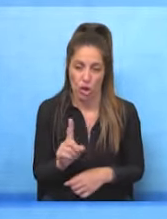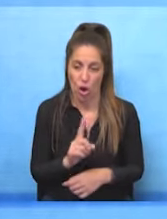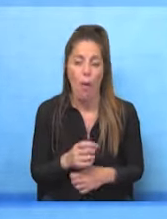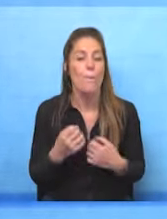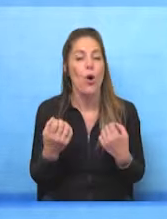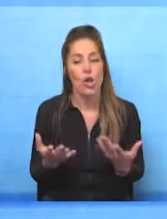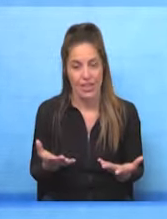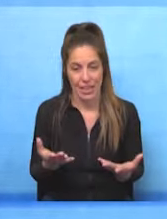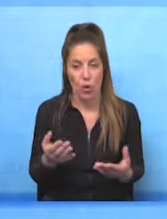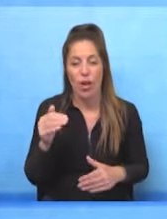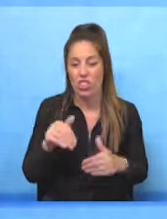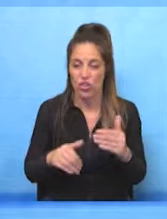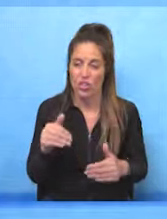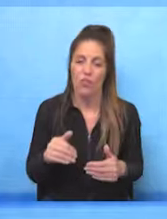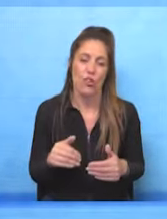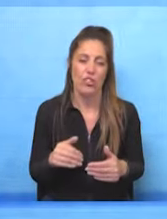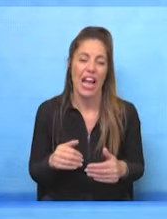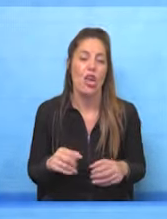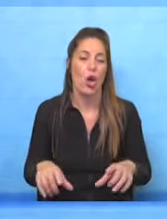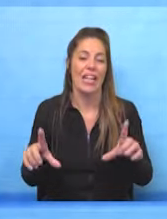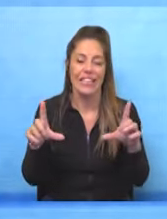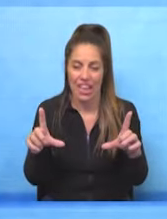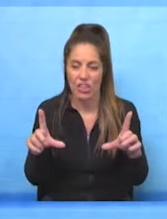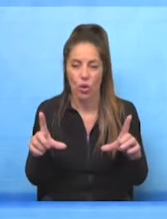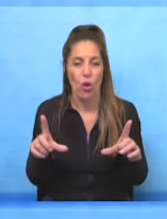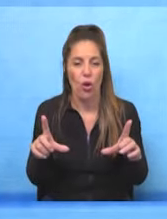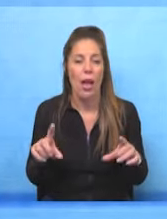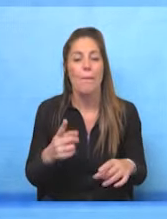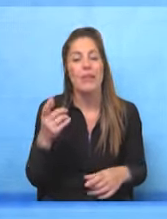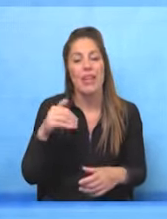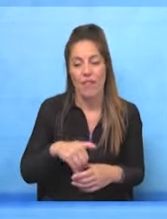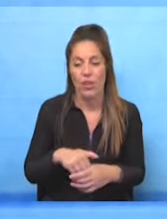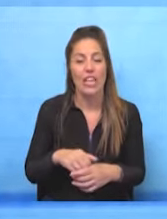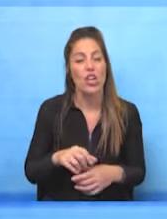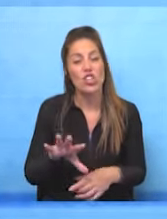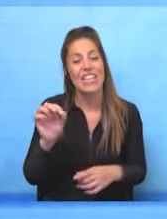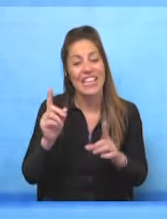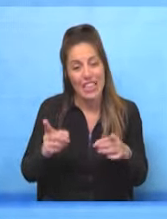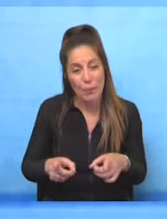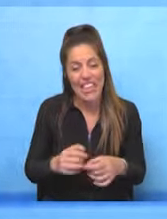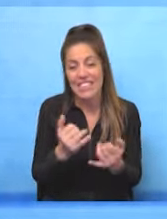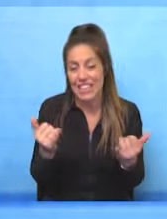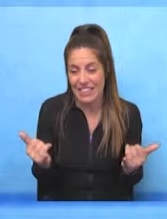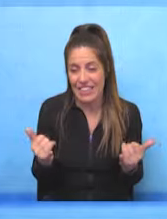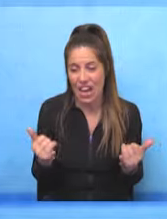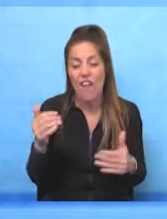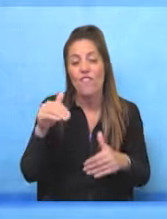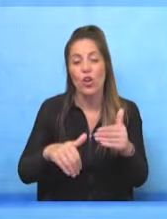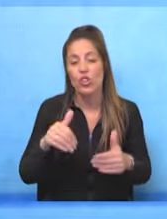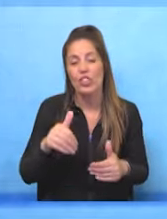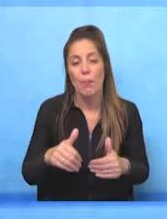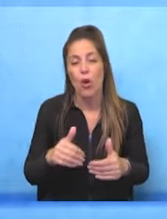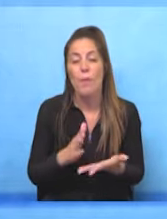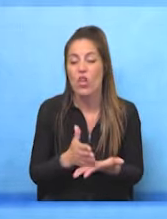Por qué cuando se votan los candidatos a en la primera vuelta no se elige también en ese día votamos el